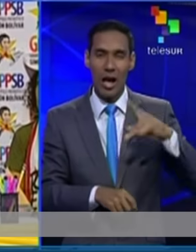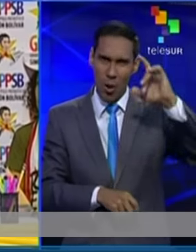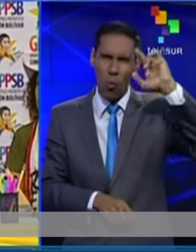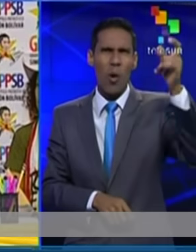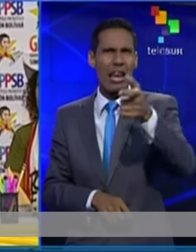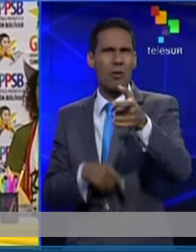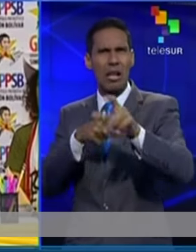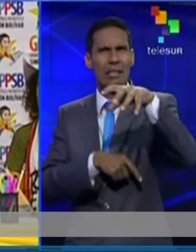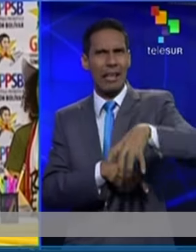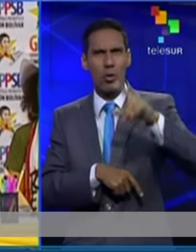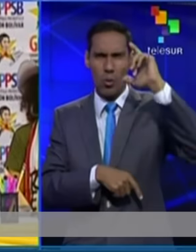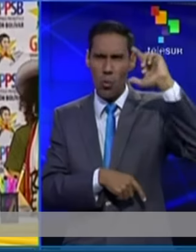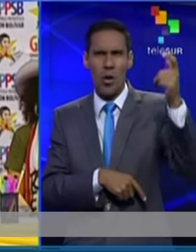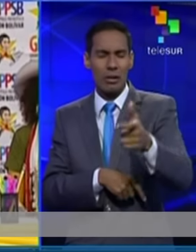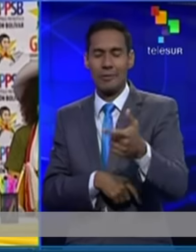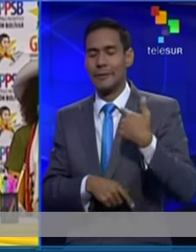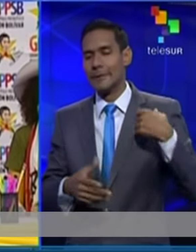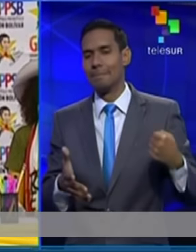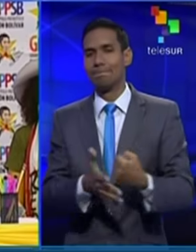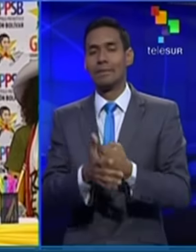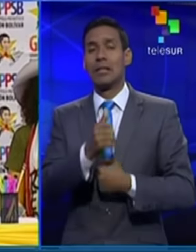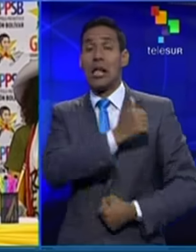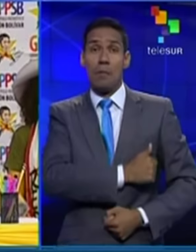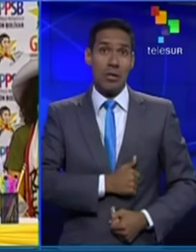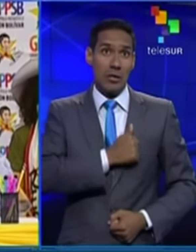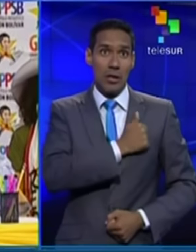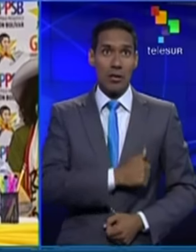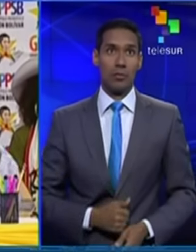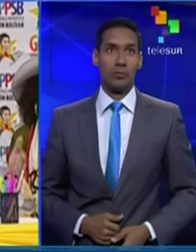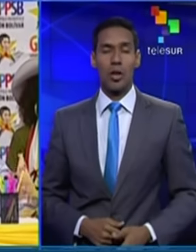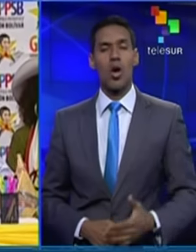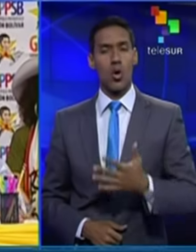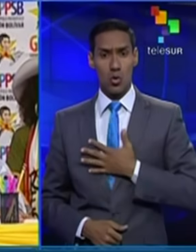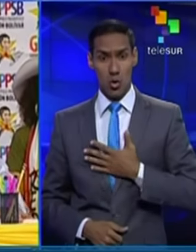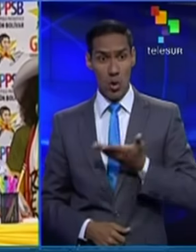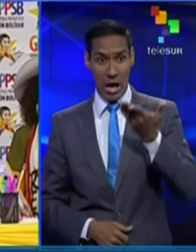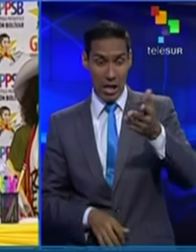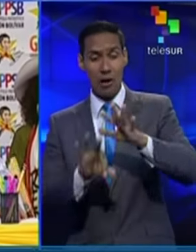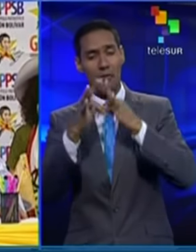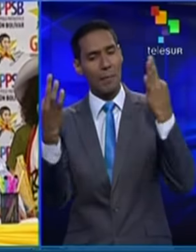OEA, el Departamento de Estado norteamericano, el presidente colombiano y el Ejecutivo español, entre otros.